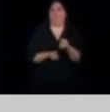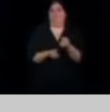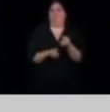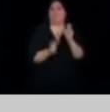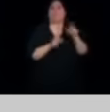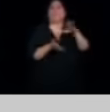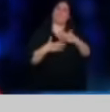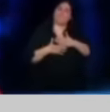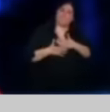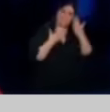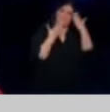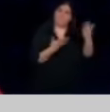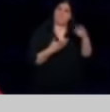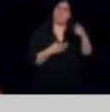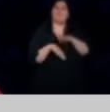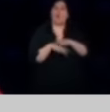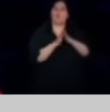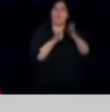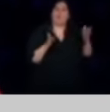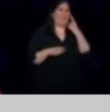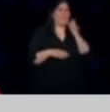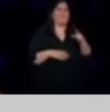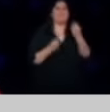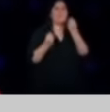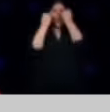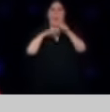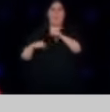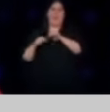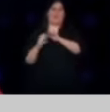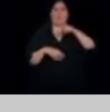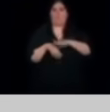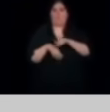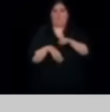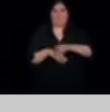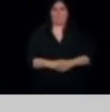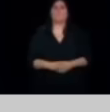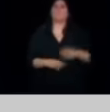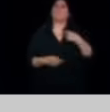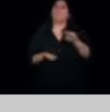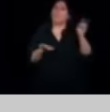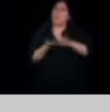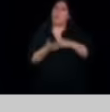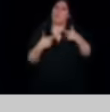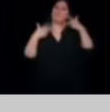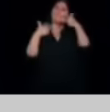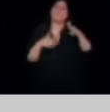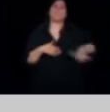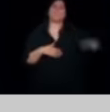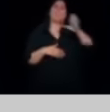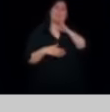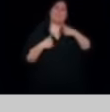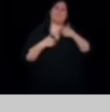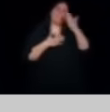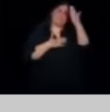masa, ¿no? ¿O soy No, yo? se ve que lo tenía preparado para tirarlo en algún momento del debate. Hay que destacar aquí que